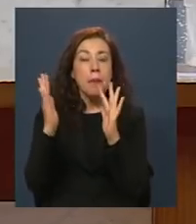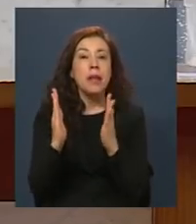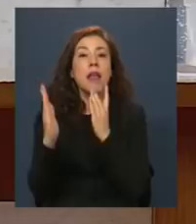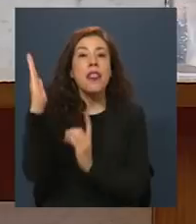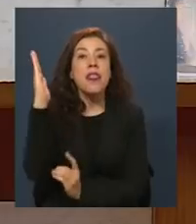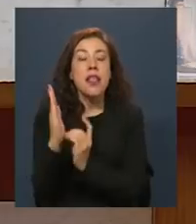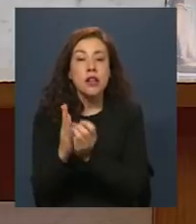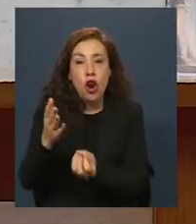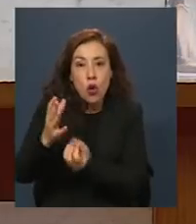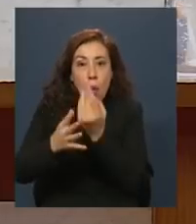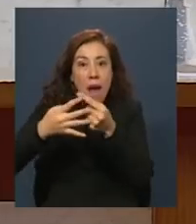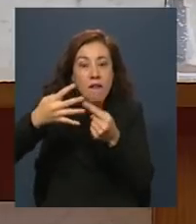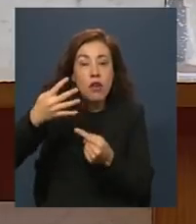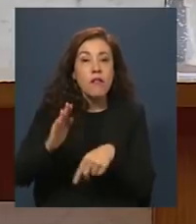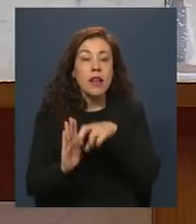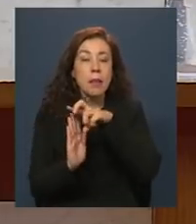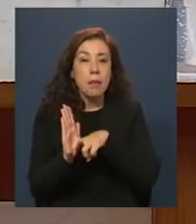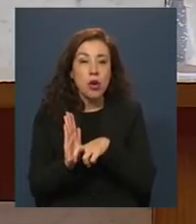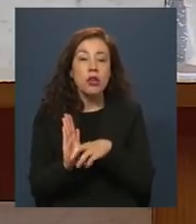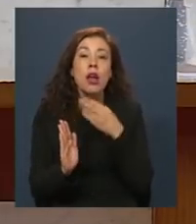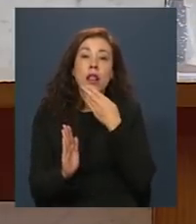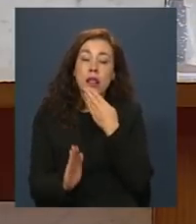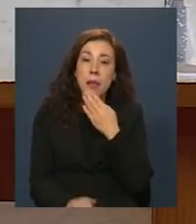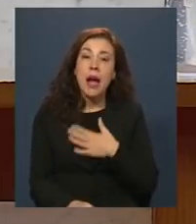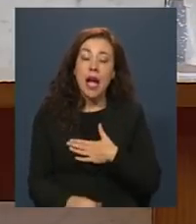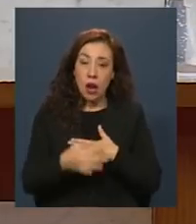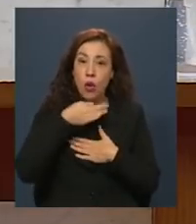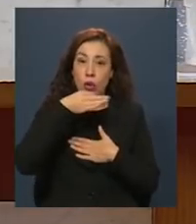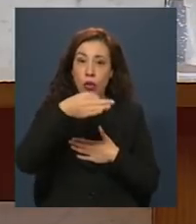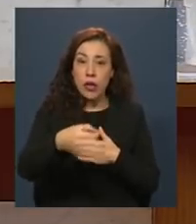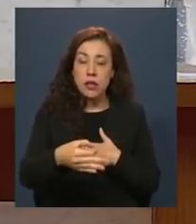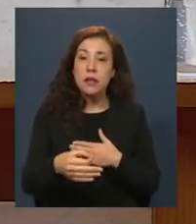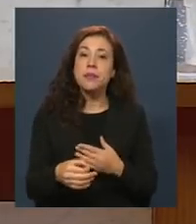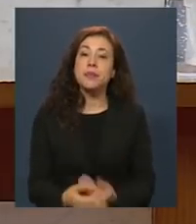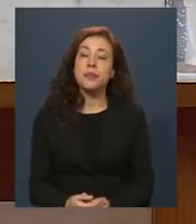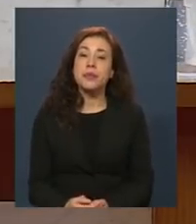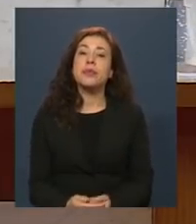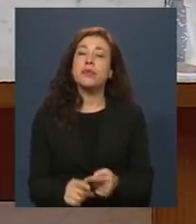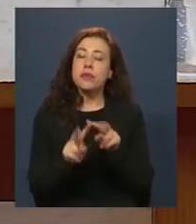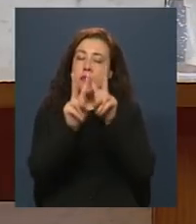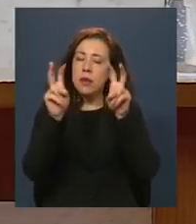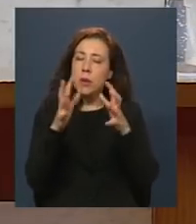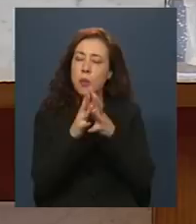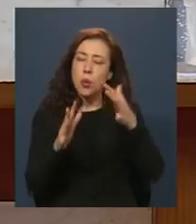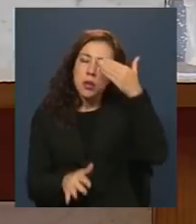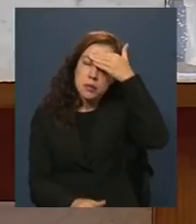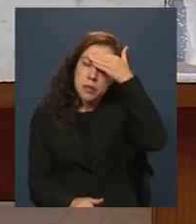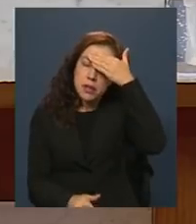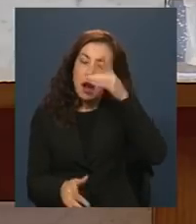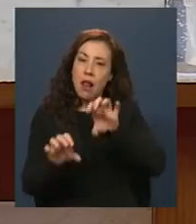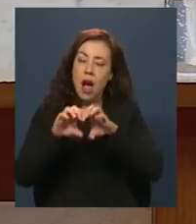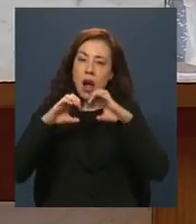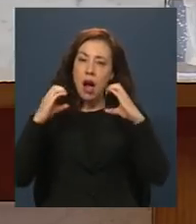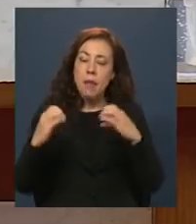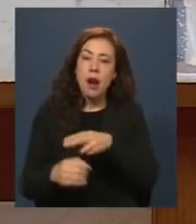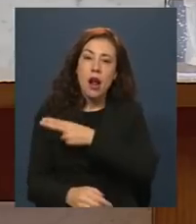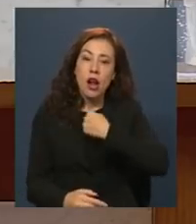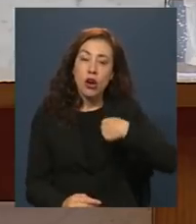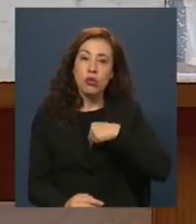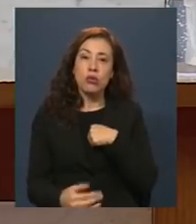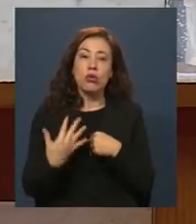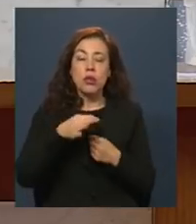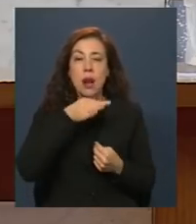proyectos. Adicionalmente, quiero señalar un tema de especial preocupación de la corporación y que hemos